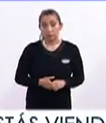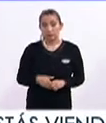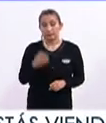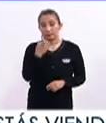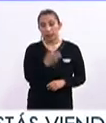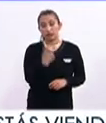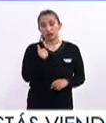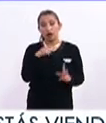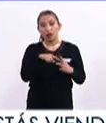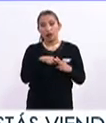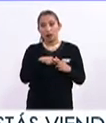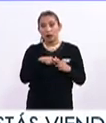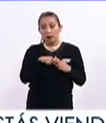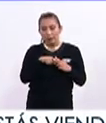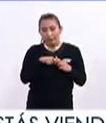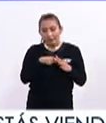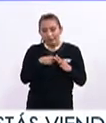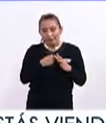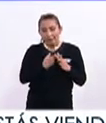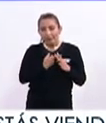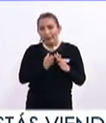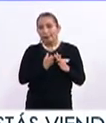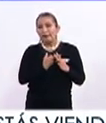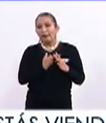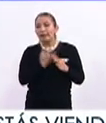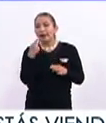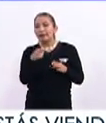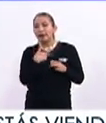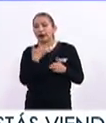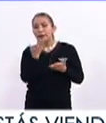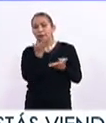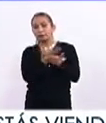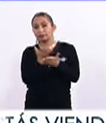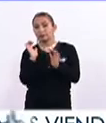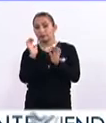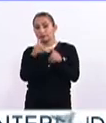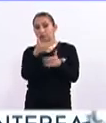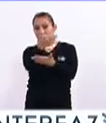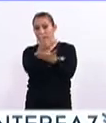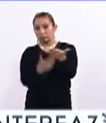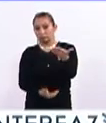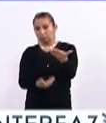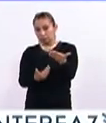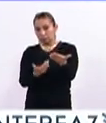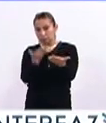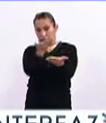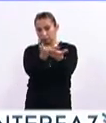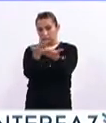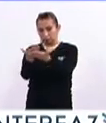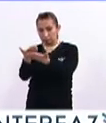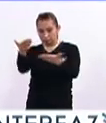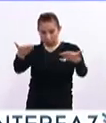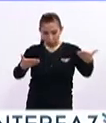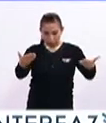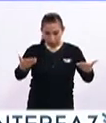Esto es a partir de las solicitudes que se van a